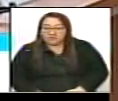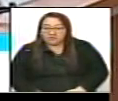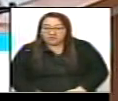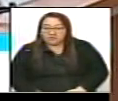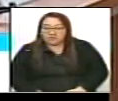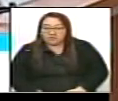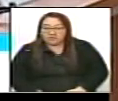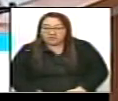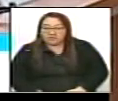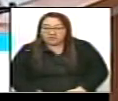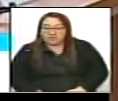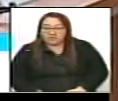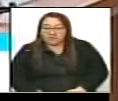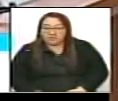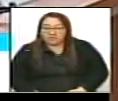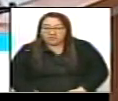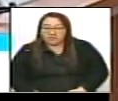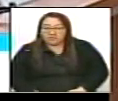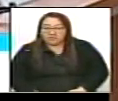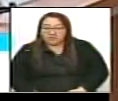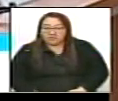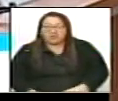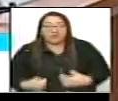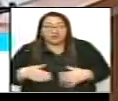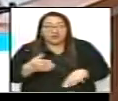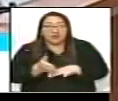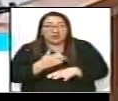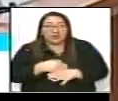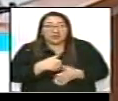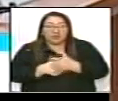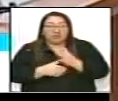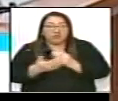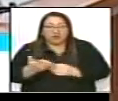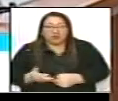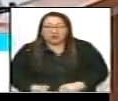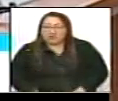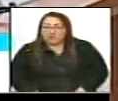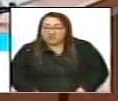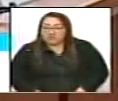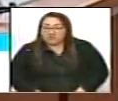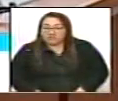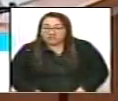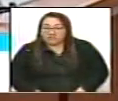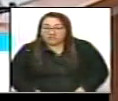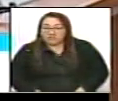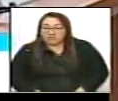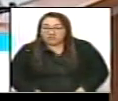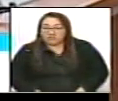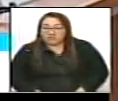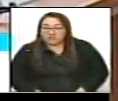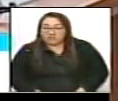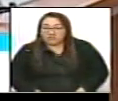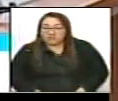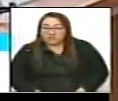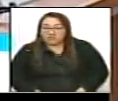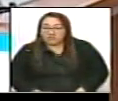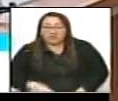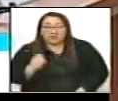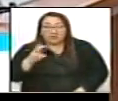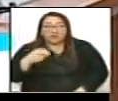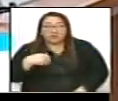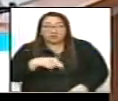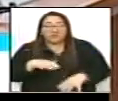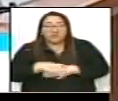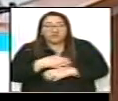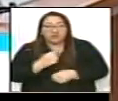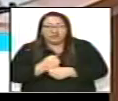supervisión especializado. Entonces, ya se le ha enviado un documento en la cual se le indica que estamos haciendo las